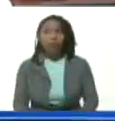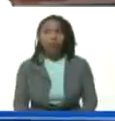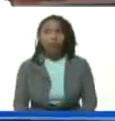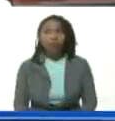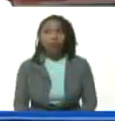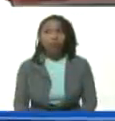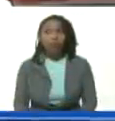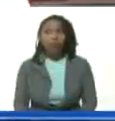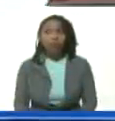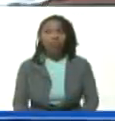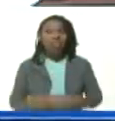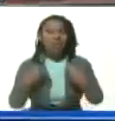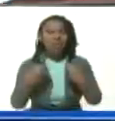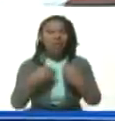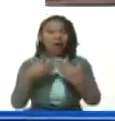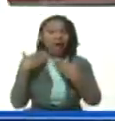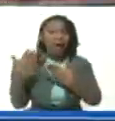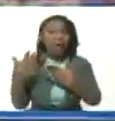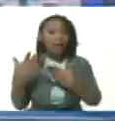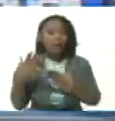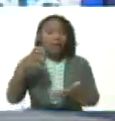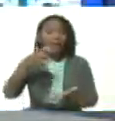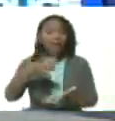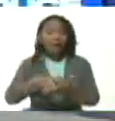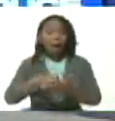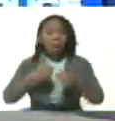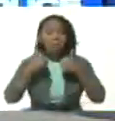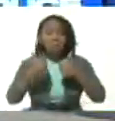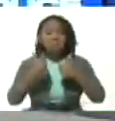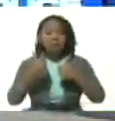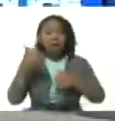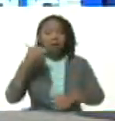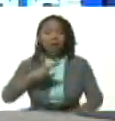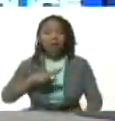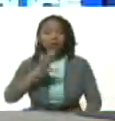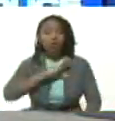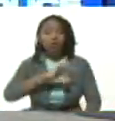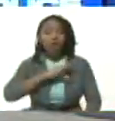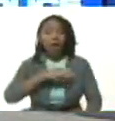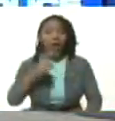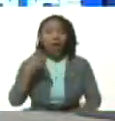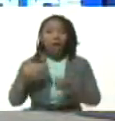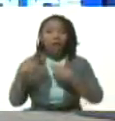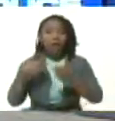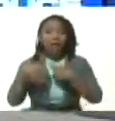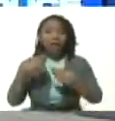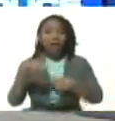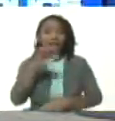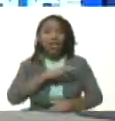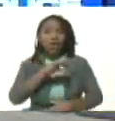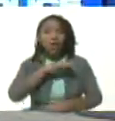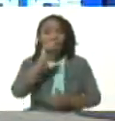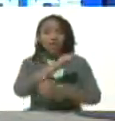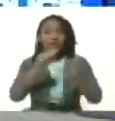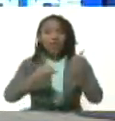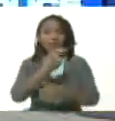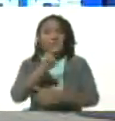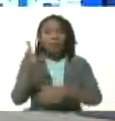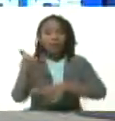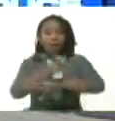Y para que exista estado de bienestar social hay que invertir, señora vicepresidenta, señor